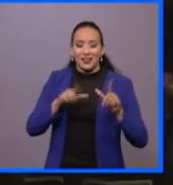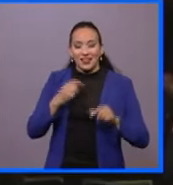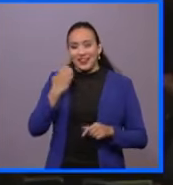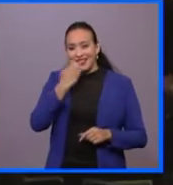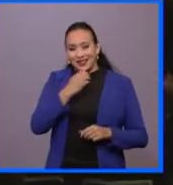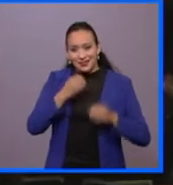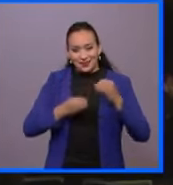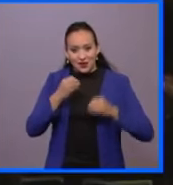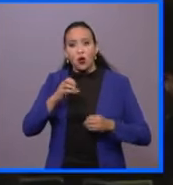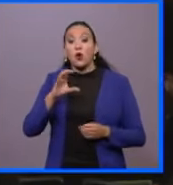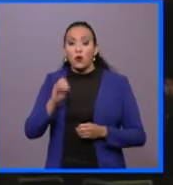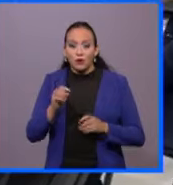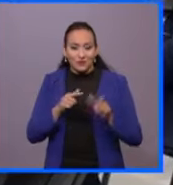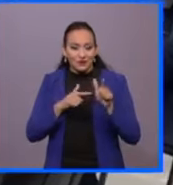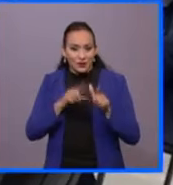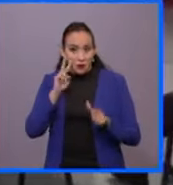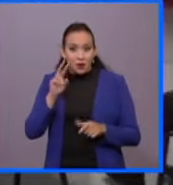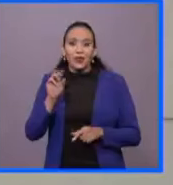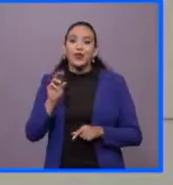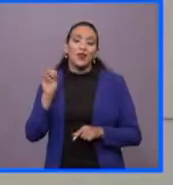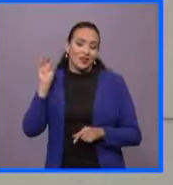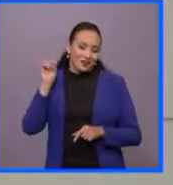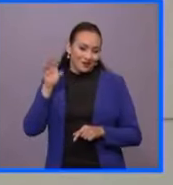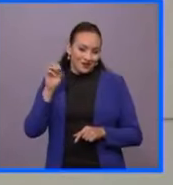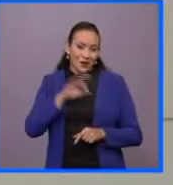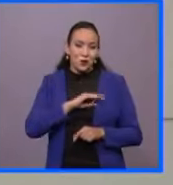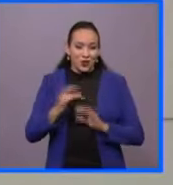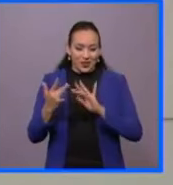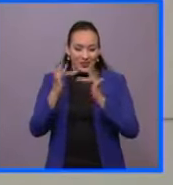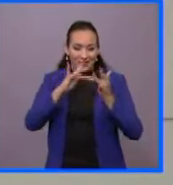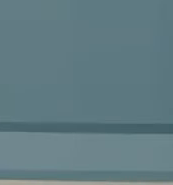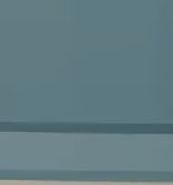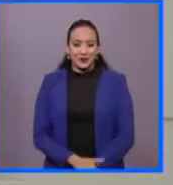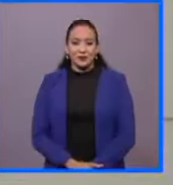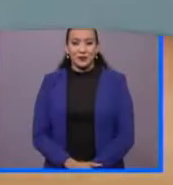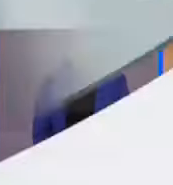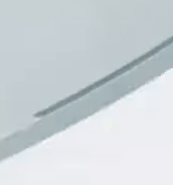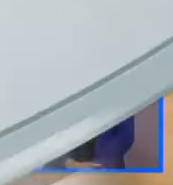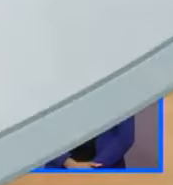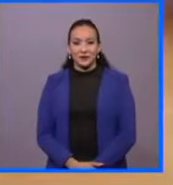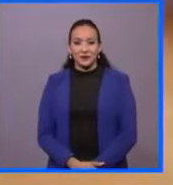Escuela Judicial o seguir el evento en sus redes sociales.